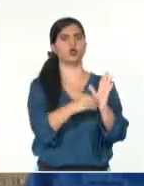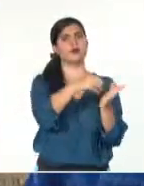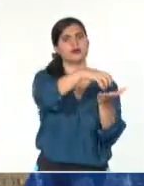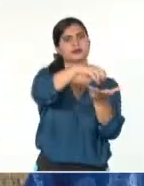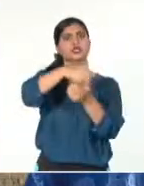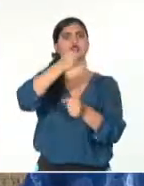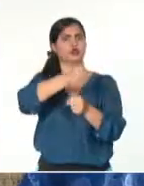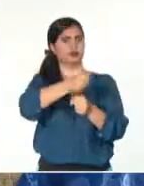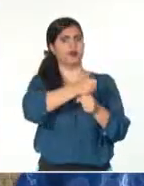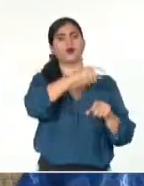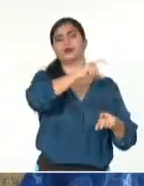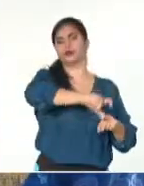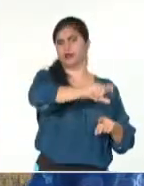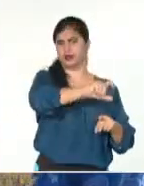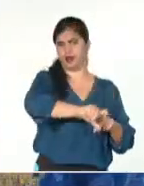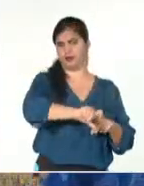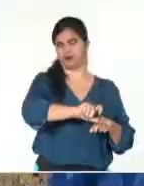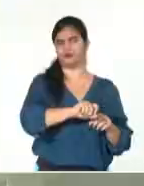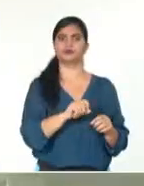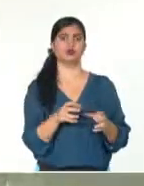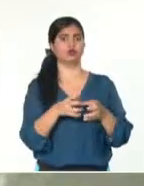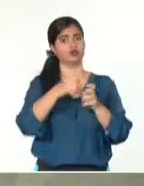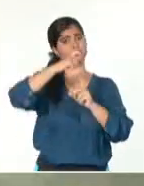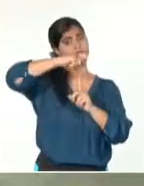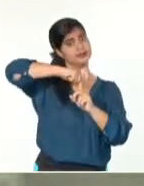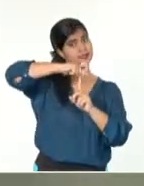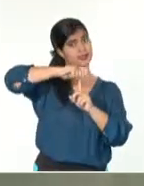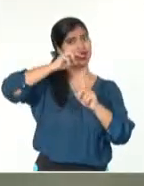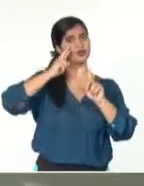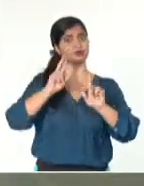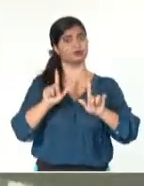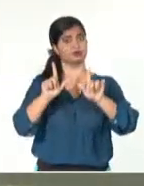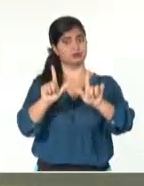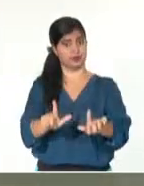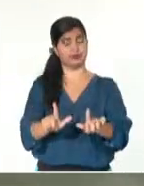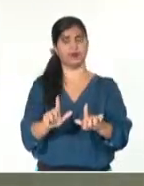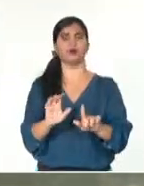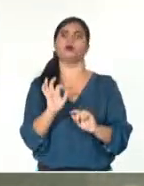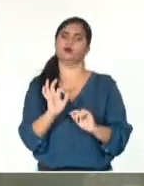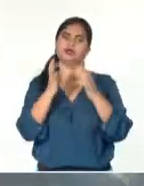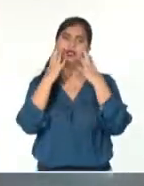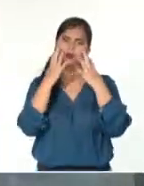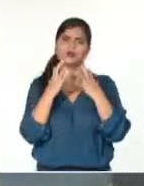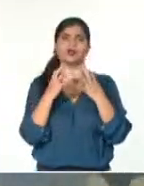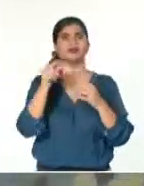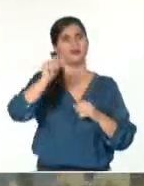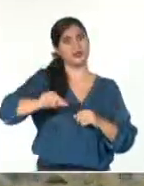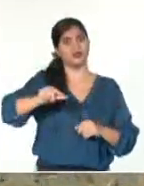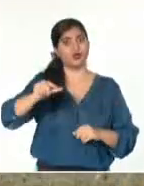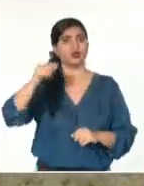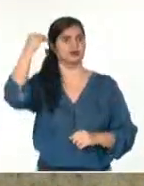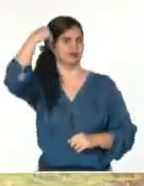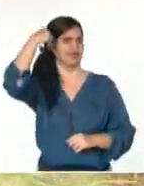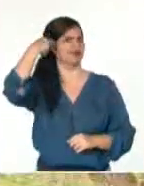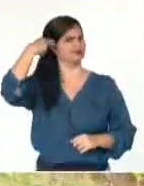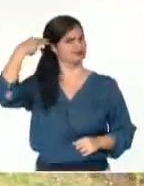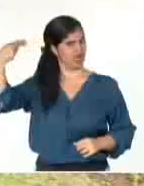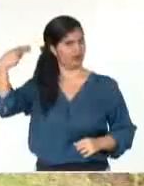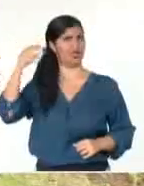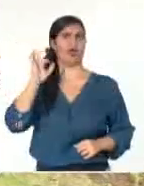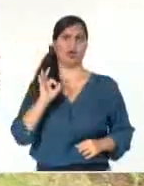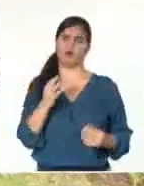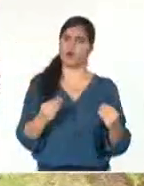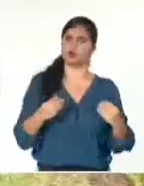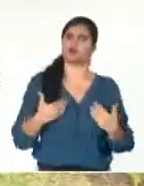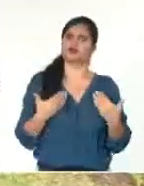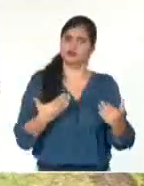ese sentido, el sindicato correspondiente reconoce la necesidad de contar con dirigentes preparados para contribuir a ser productivos